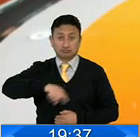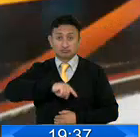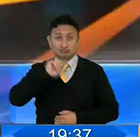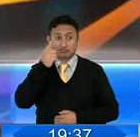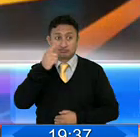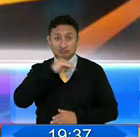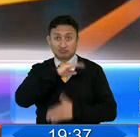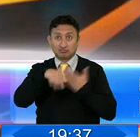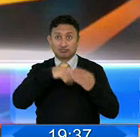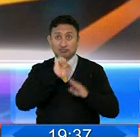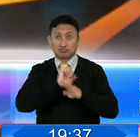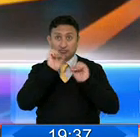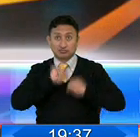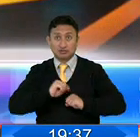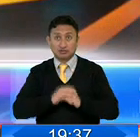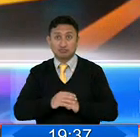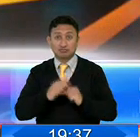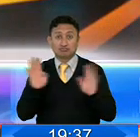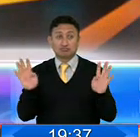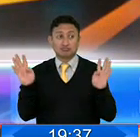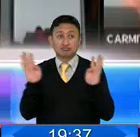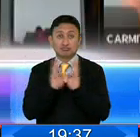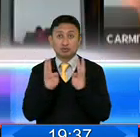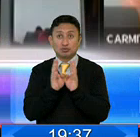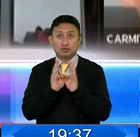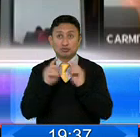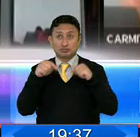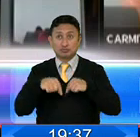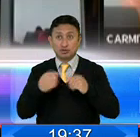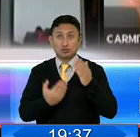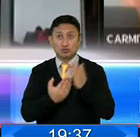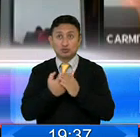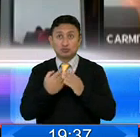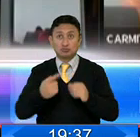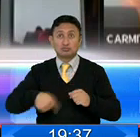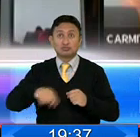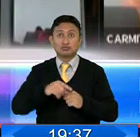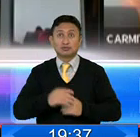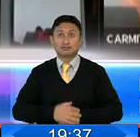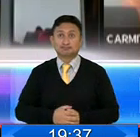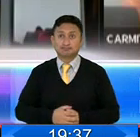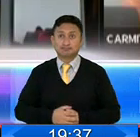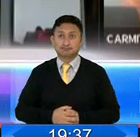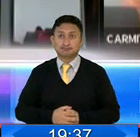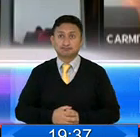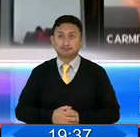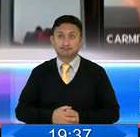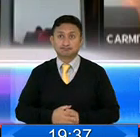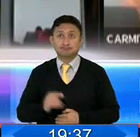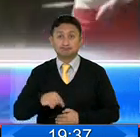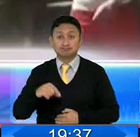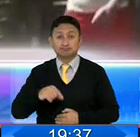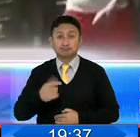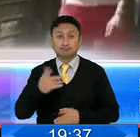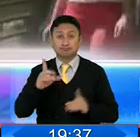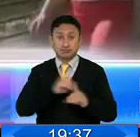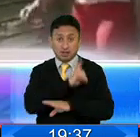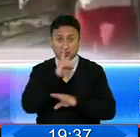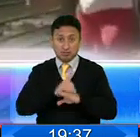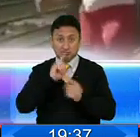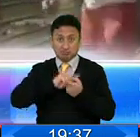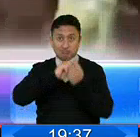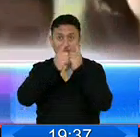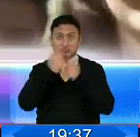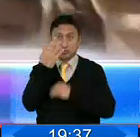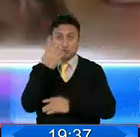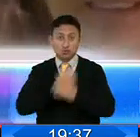escala nacional en celebrar una convención bajo los parámetros que conlleva la nueva normalidad. En la cita se renovó su directiva, pues luego